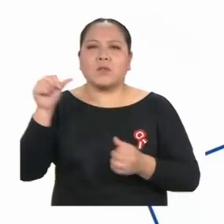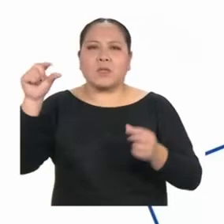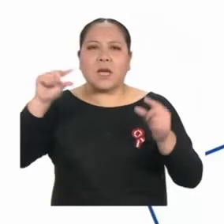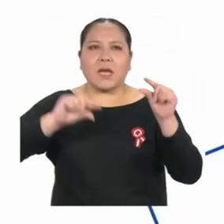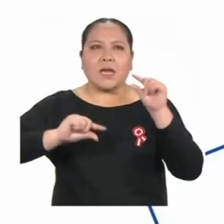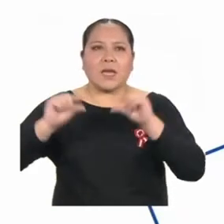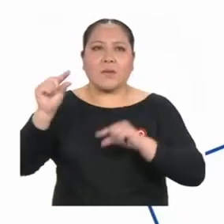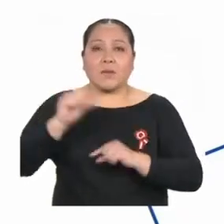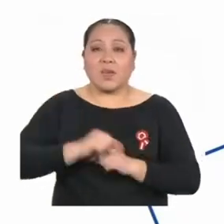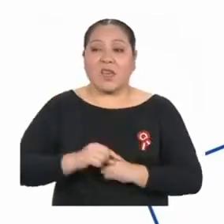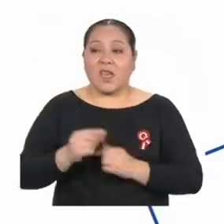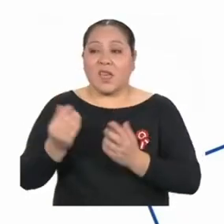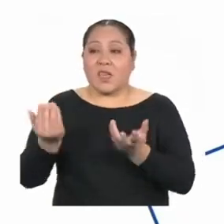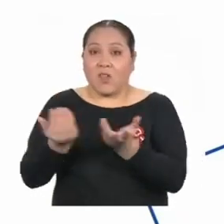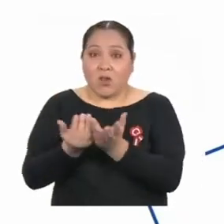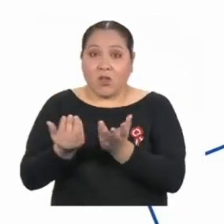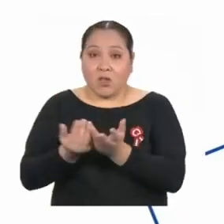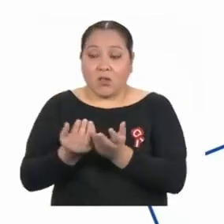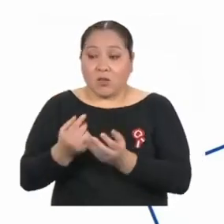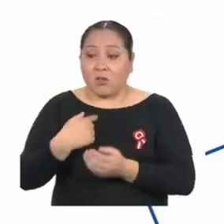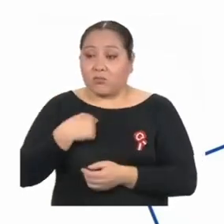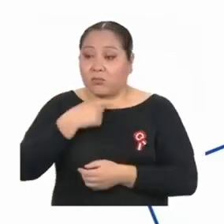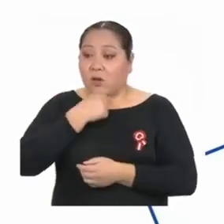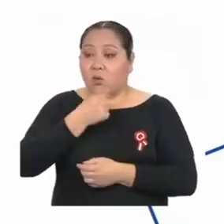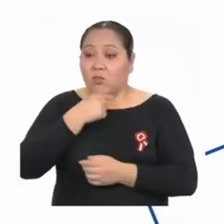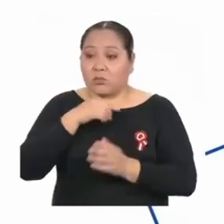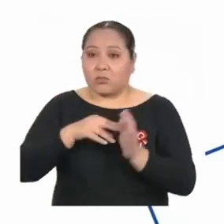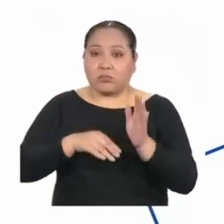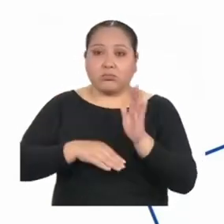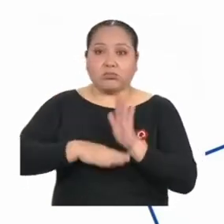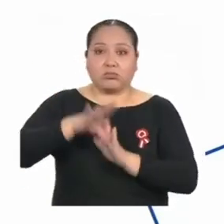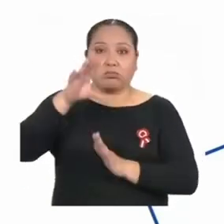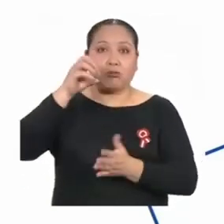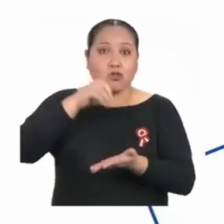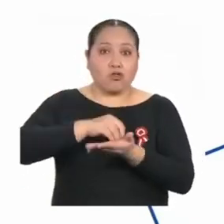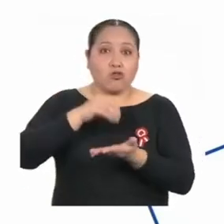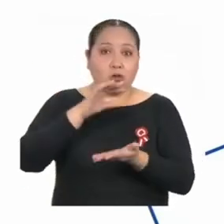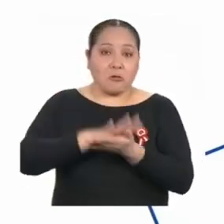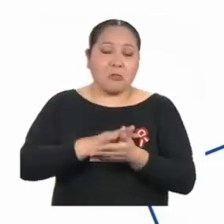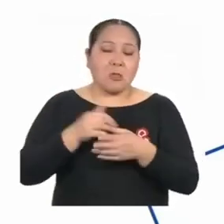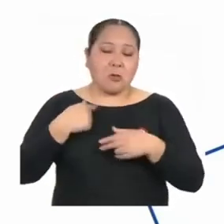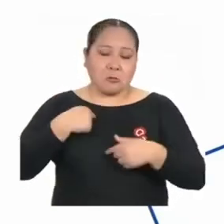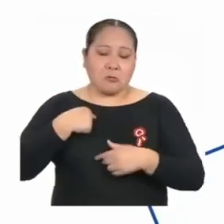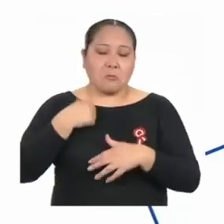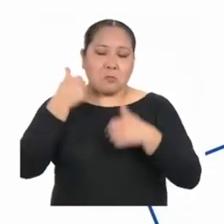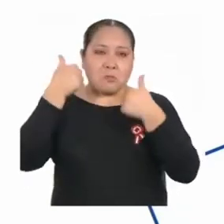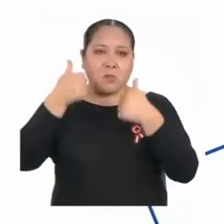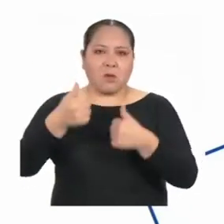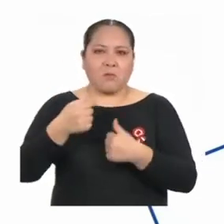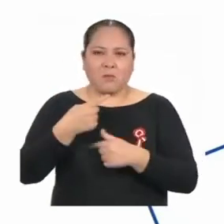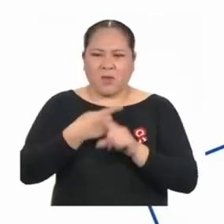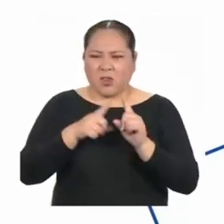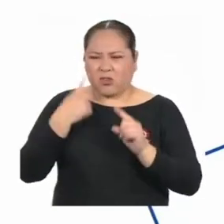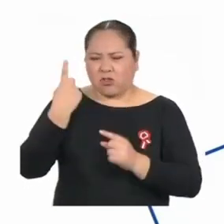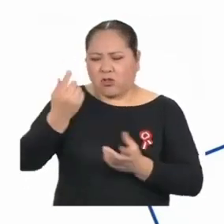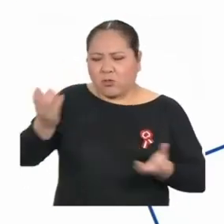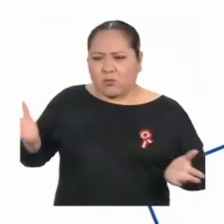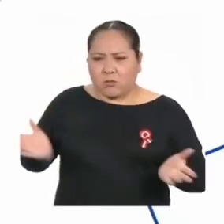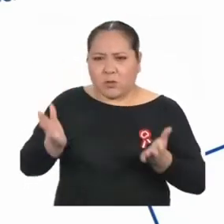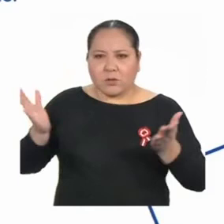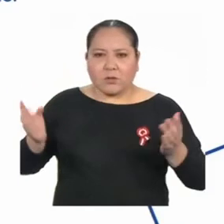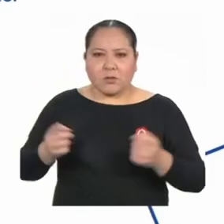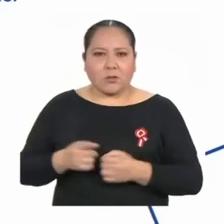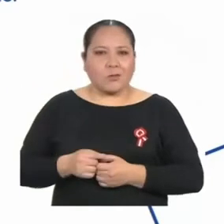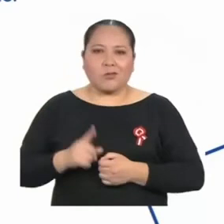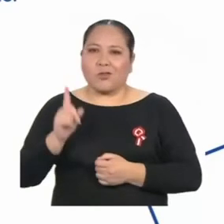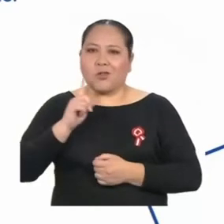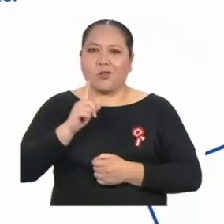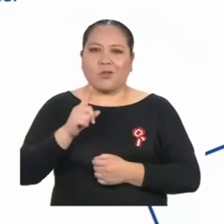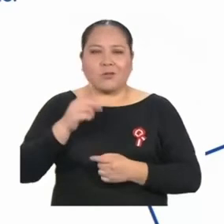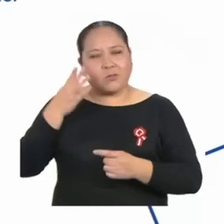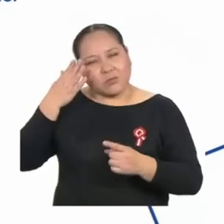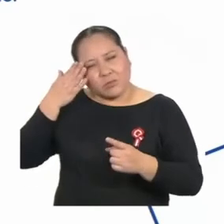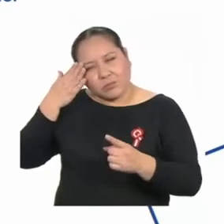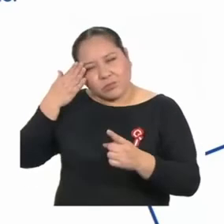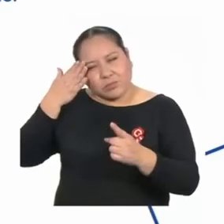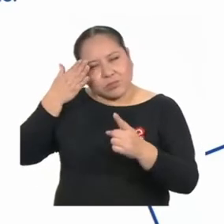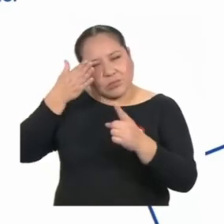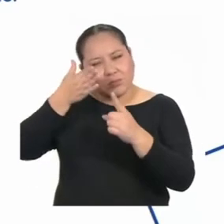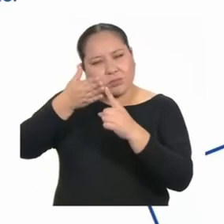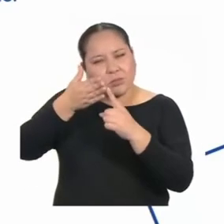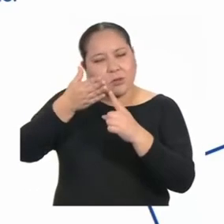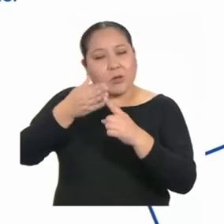es el curso en el que más destaco, pero no es solo eso lo que me motiva. Hay algo más que me obsesiona, el medio